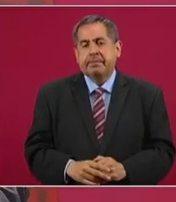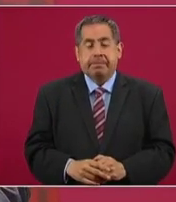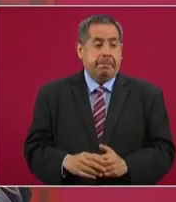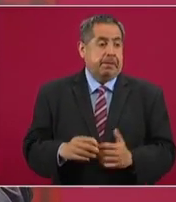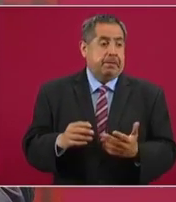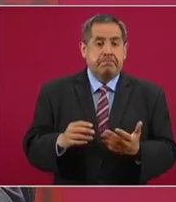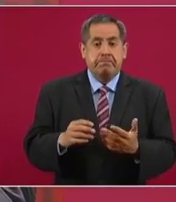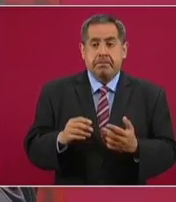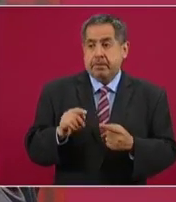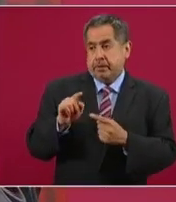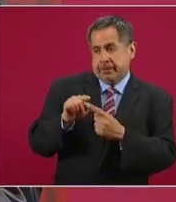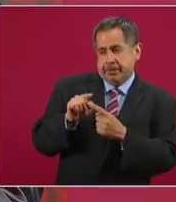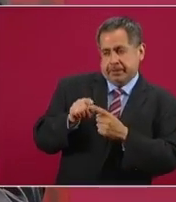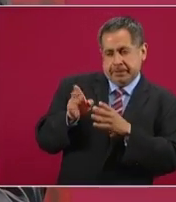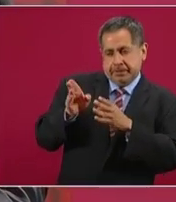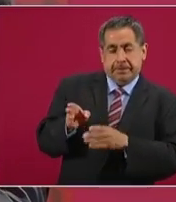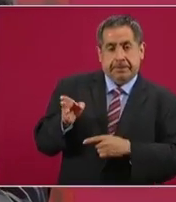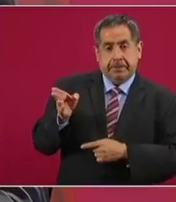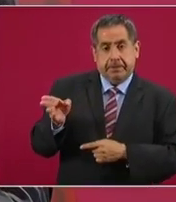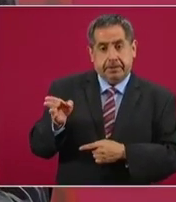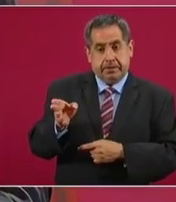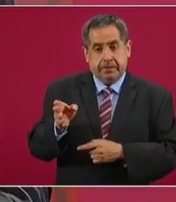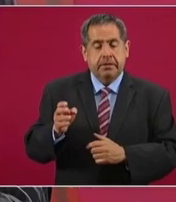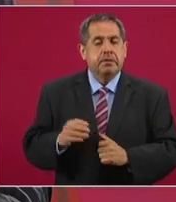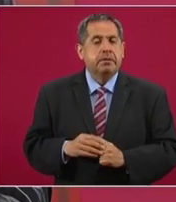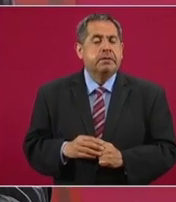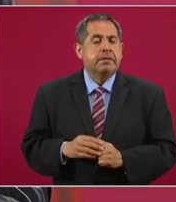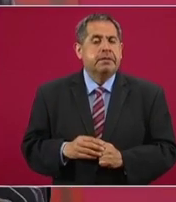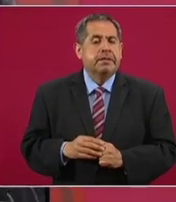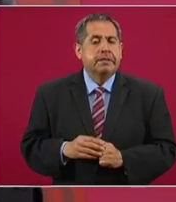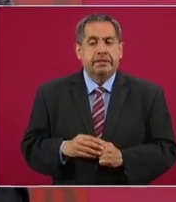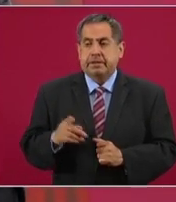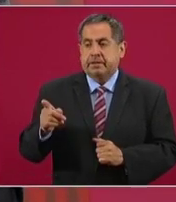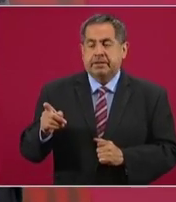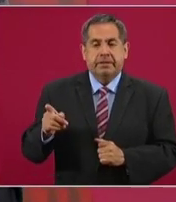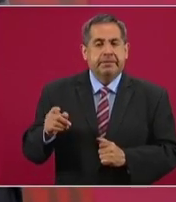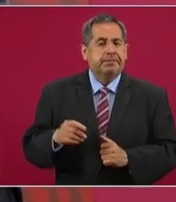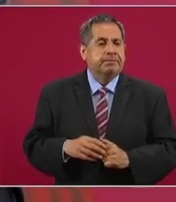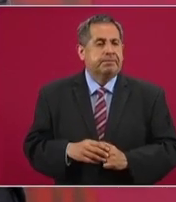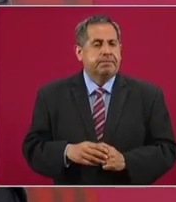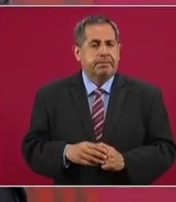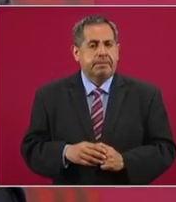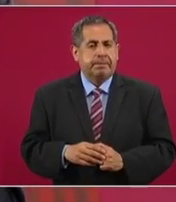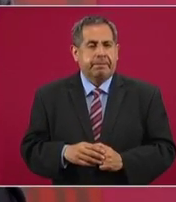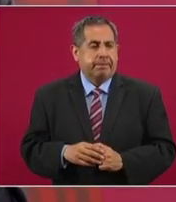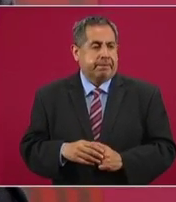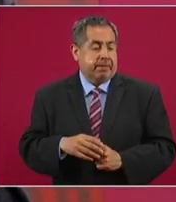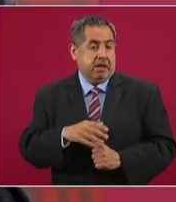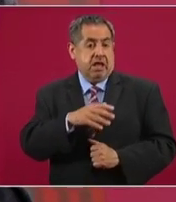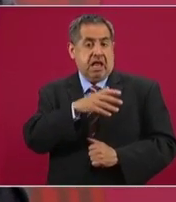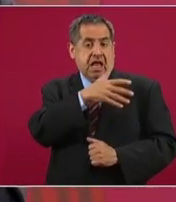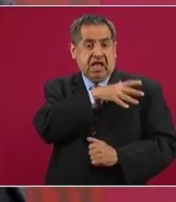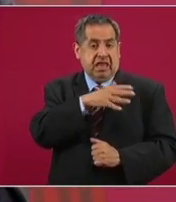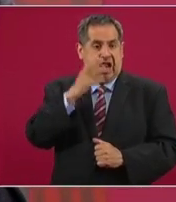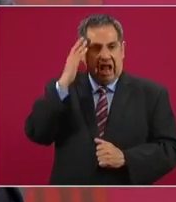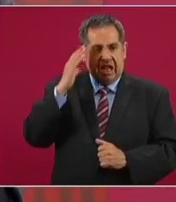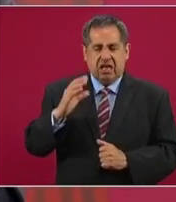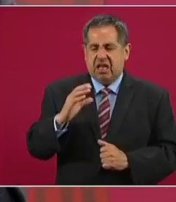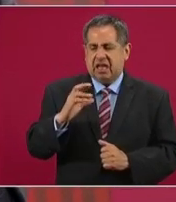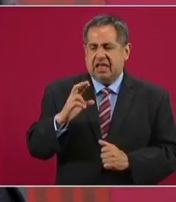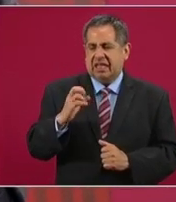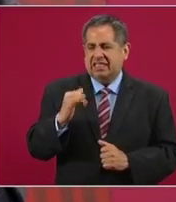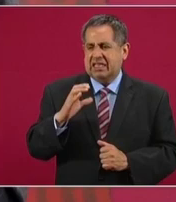en el caso particular del general no es crescencio sandoval